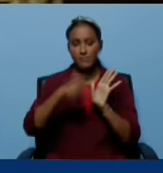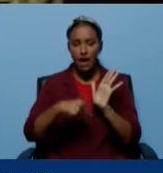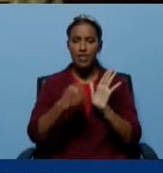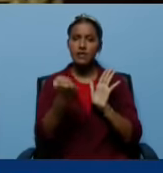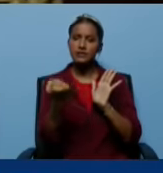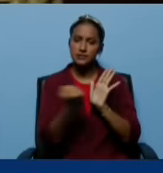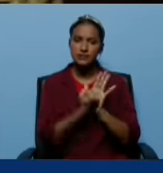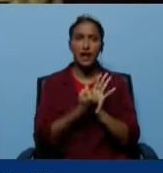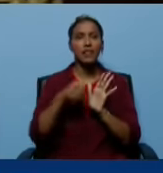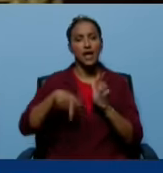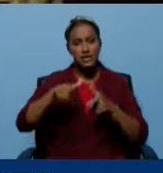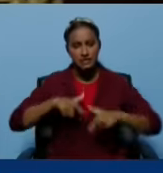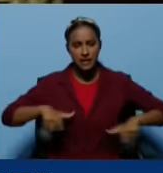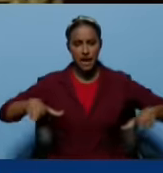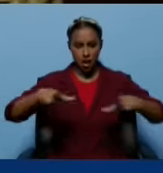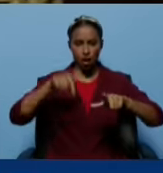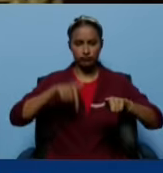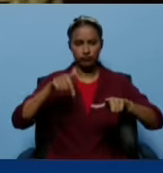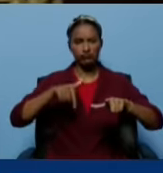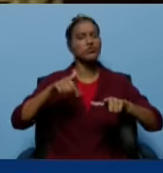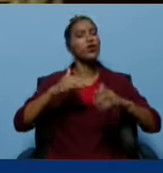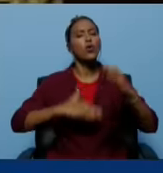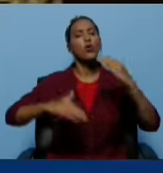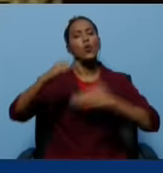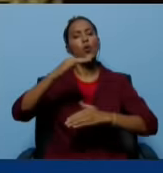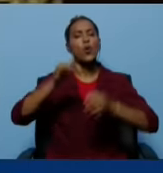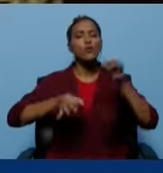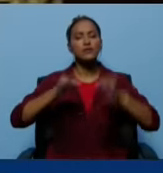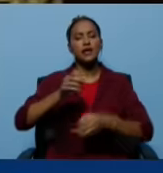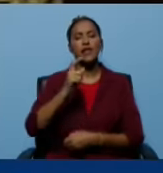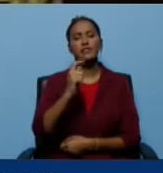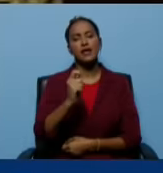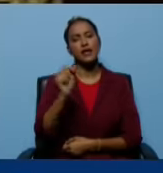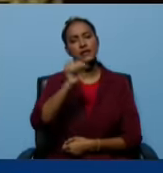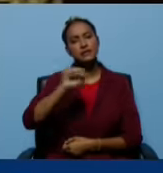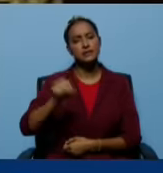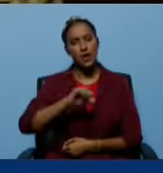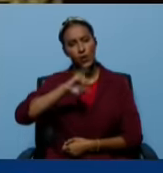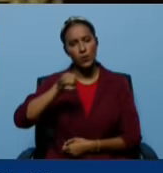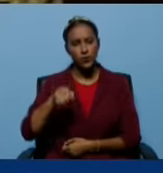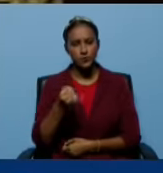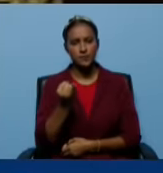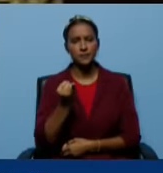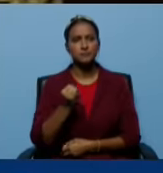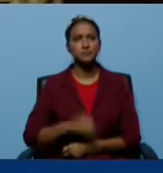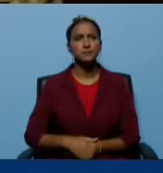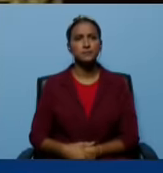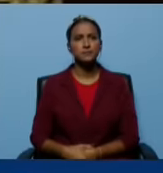en el salón de despacho de la Sala Electoral del Tribunal Supremo de Justicia.